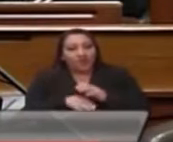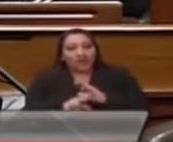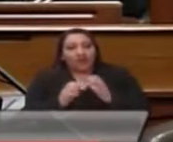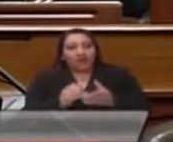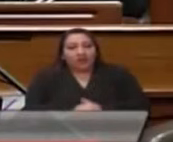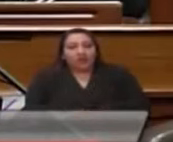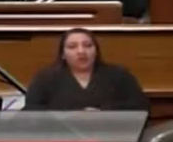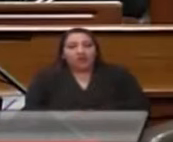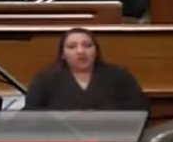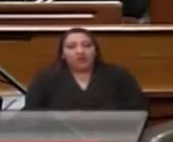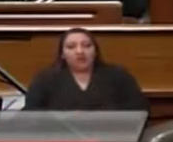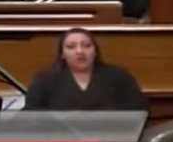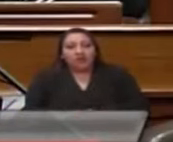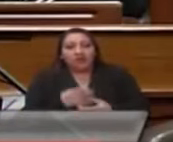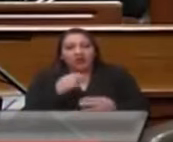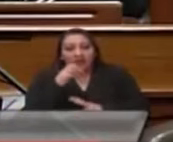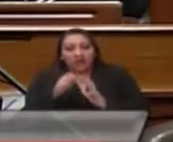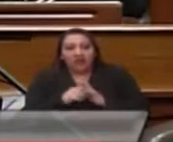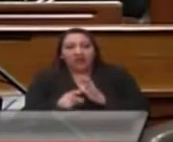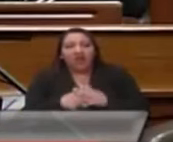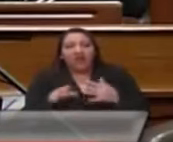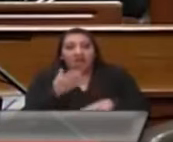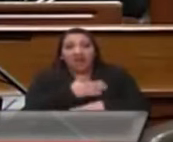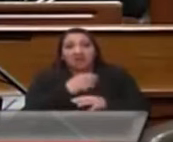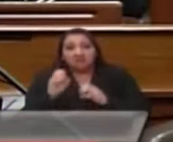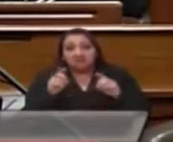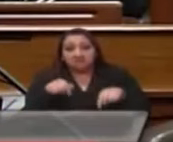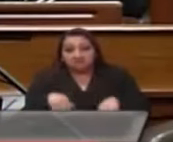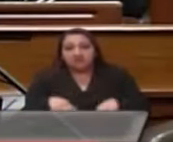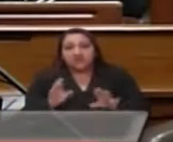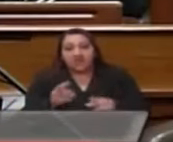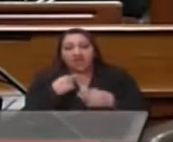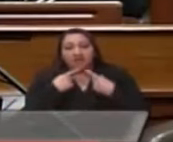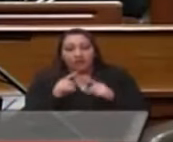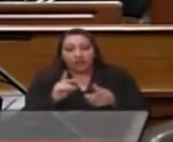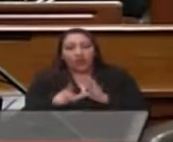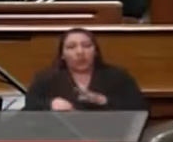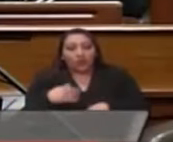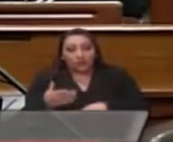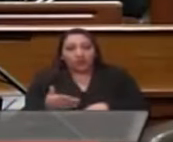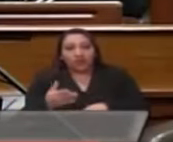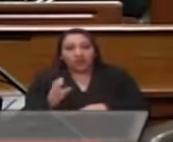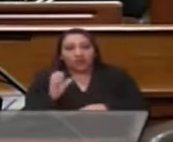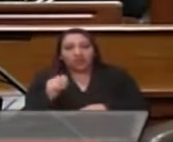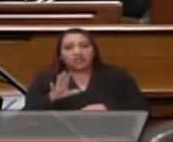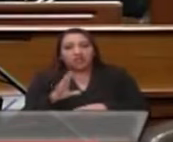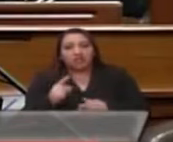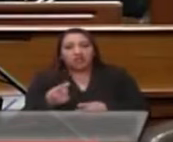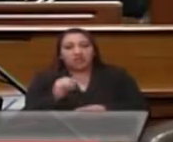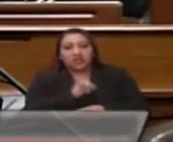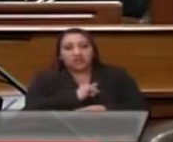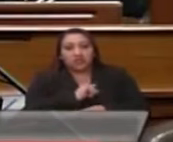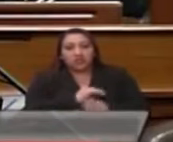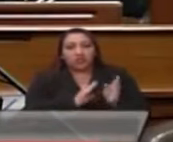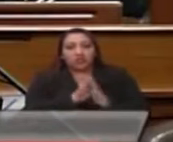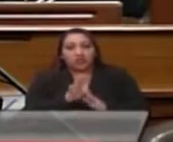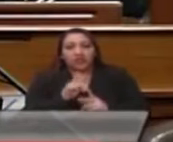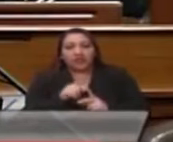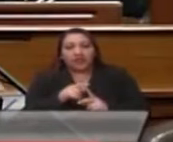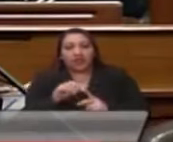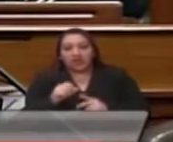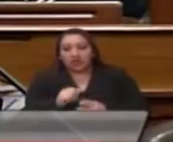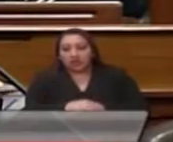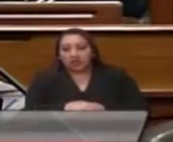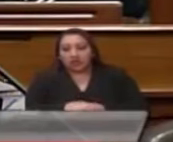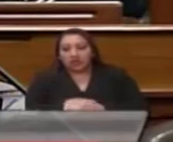Congreso del proyecto de ley que ya se debatió aquí y anunciaremos la creación de los 5 primeros institutos superiores